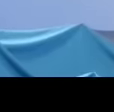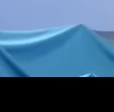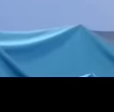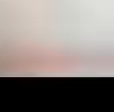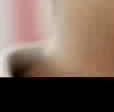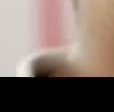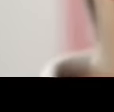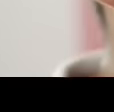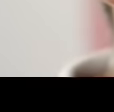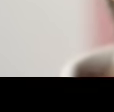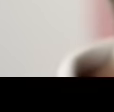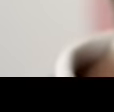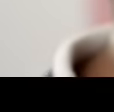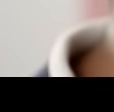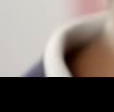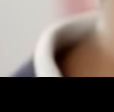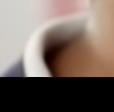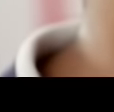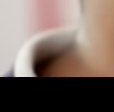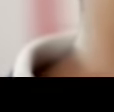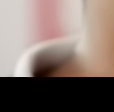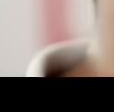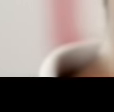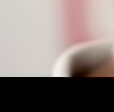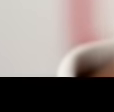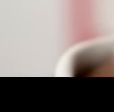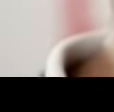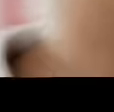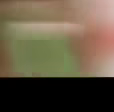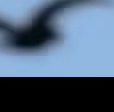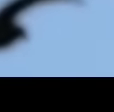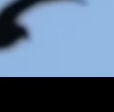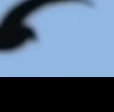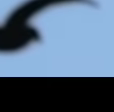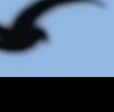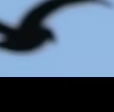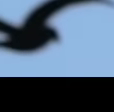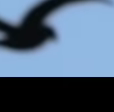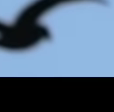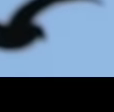luego a los one presión de plata que tengo en la emergencia